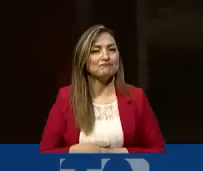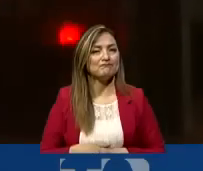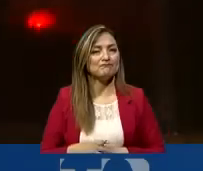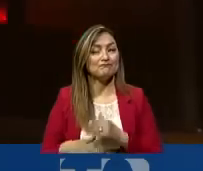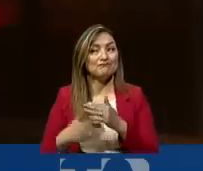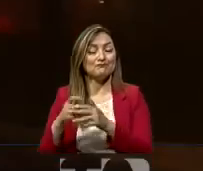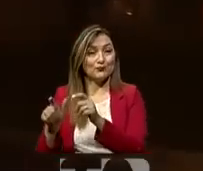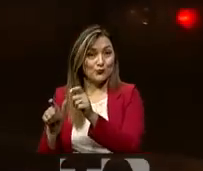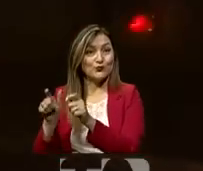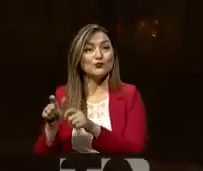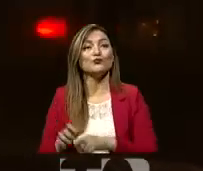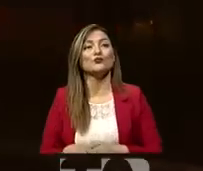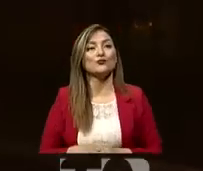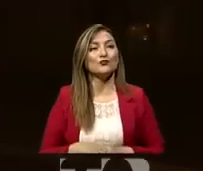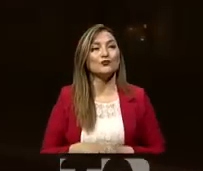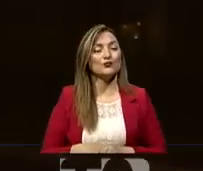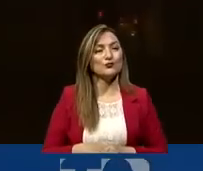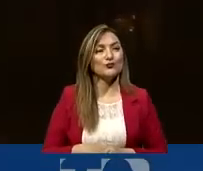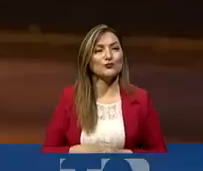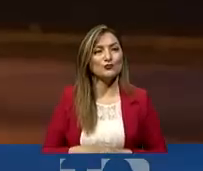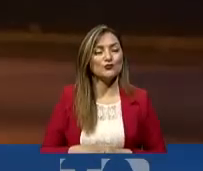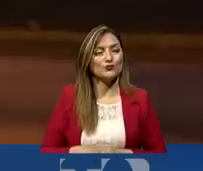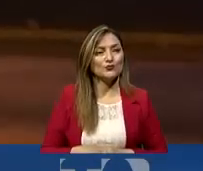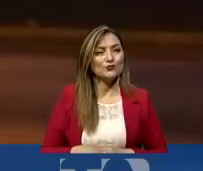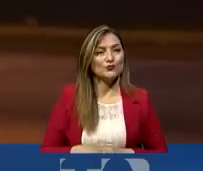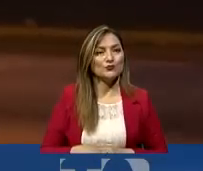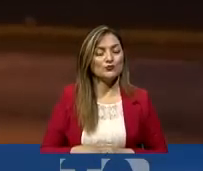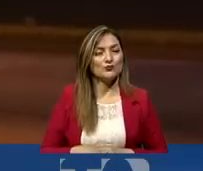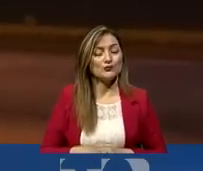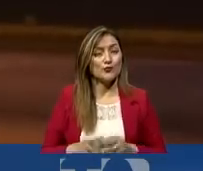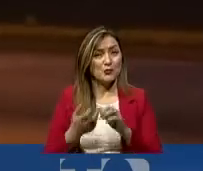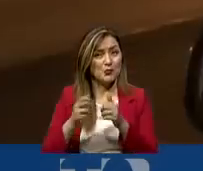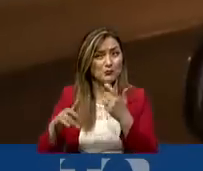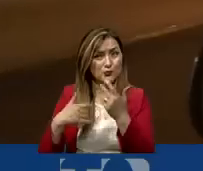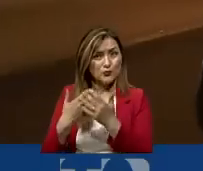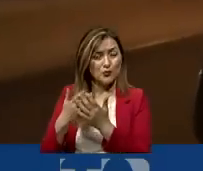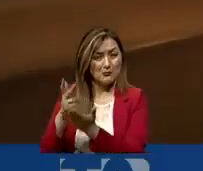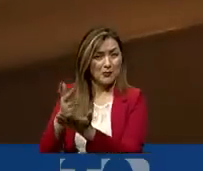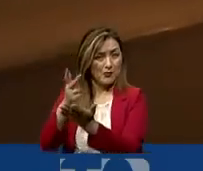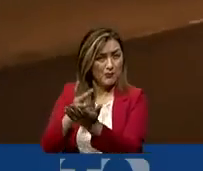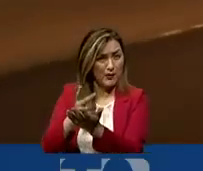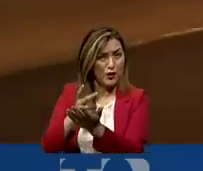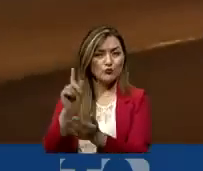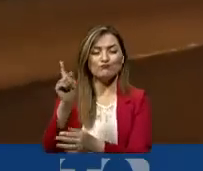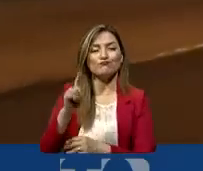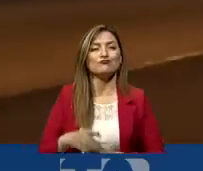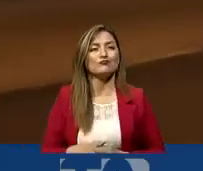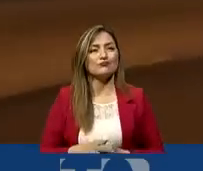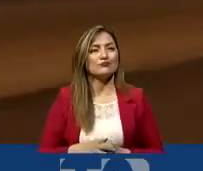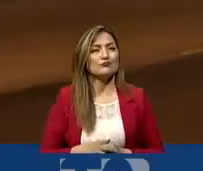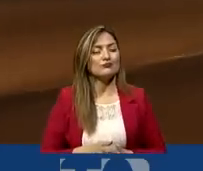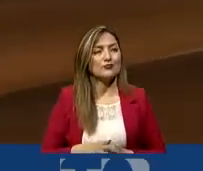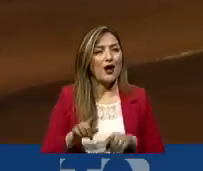ciudadanía. Esta problemática no sucede en todas las paradas del Corredor Central Norte. En el recorrido que